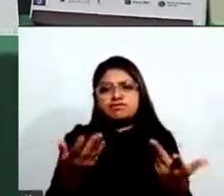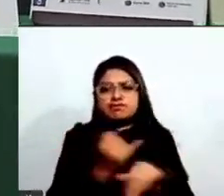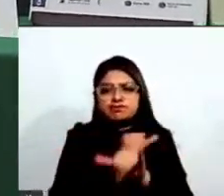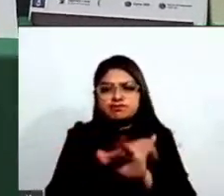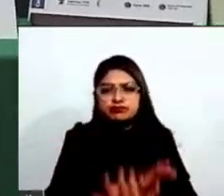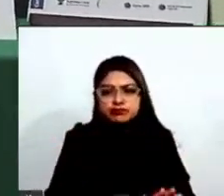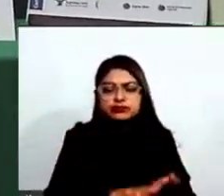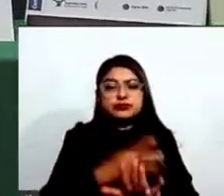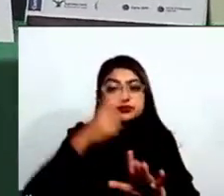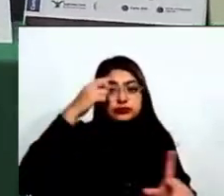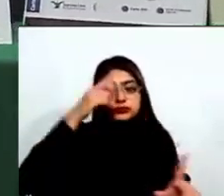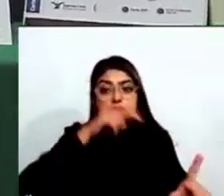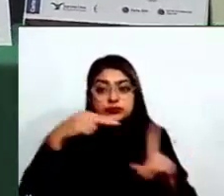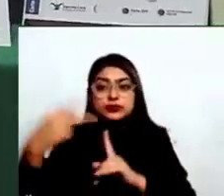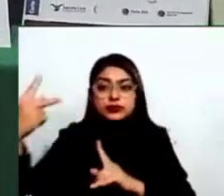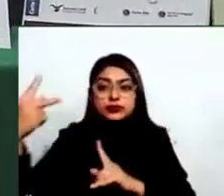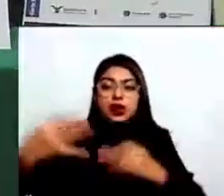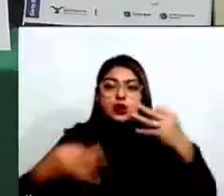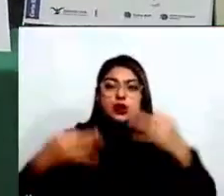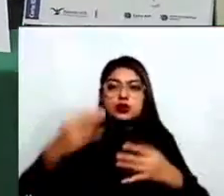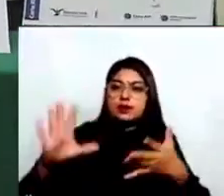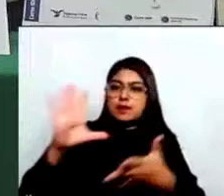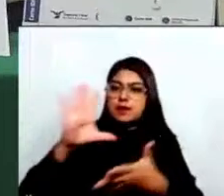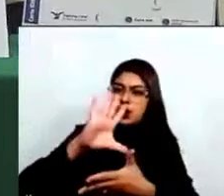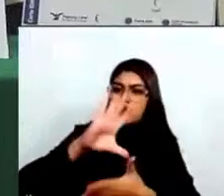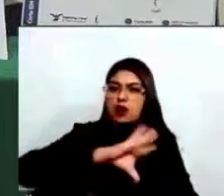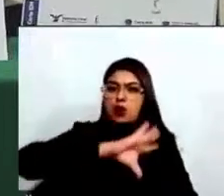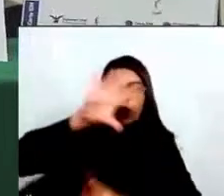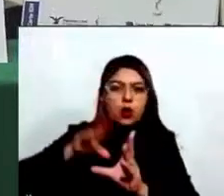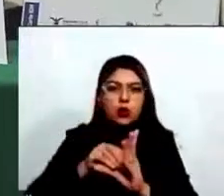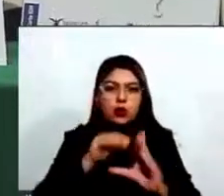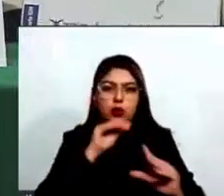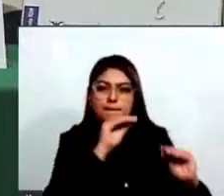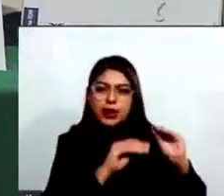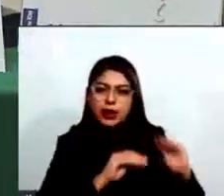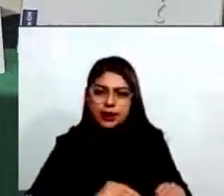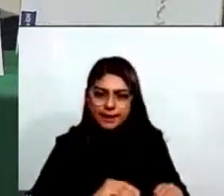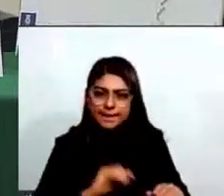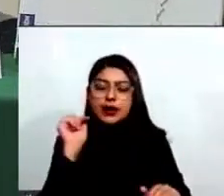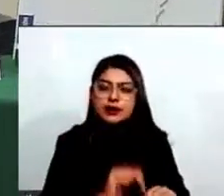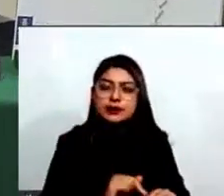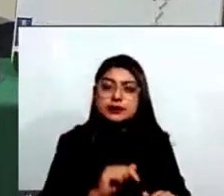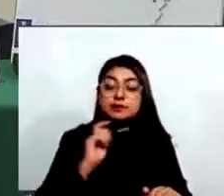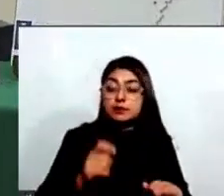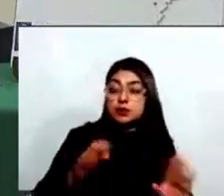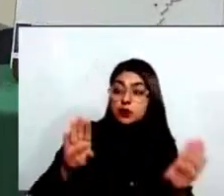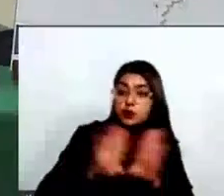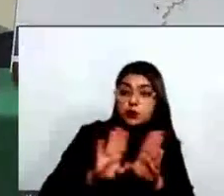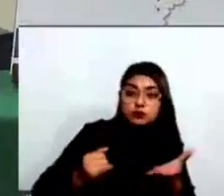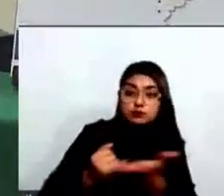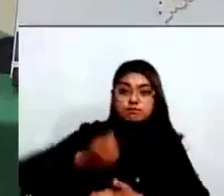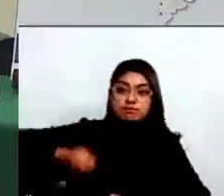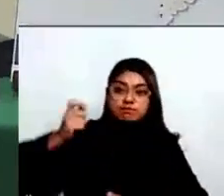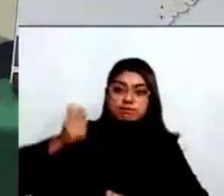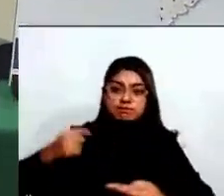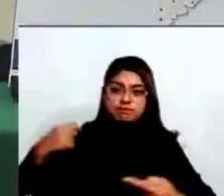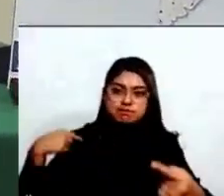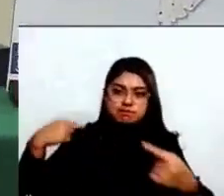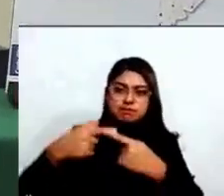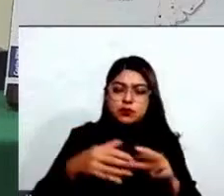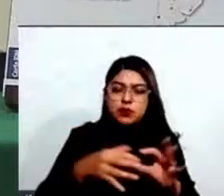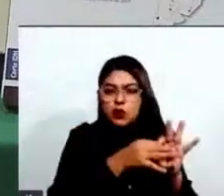Interamericana, utilizando como herramienta metodológica la línea jurisprudencial. Este proyecto se